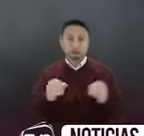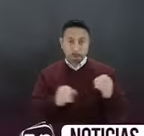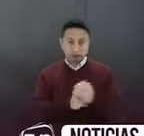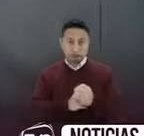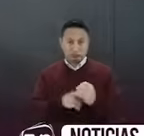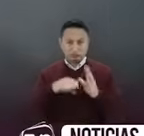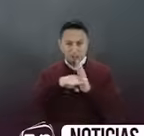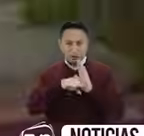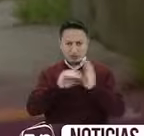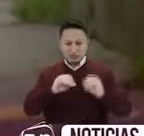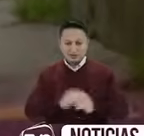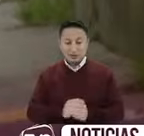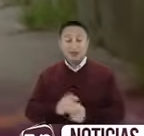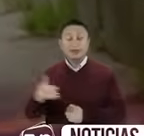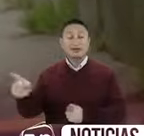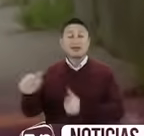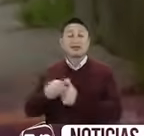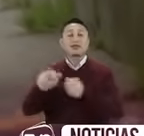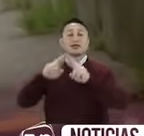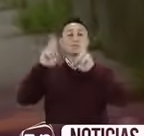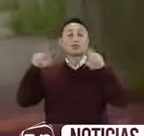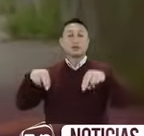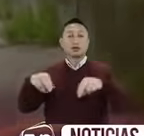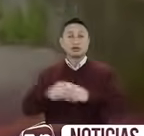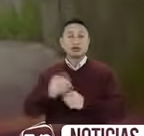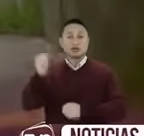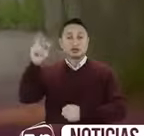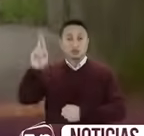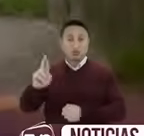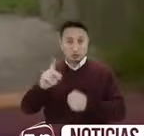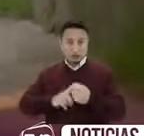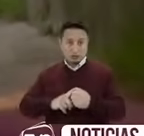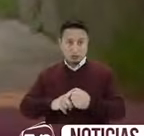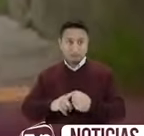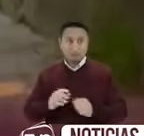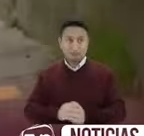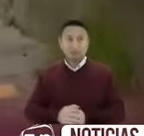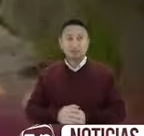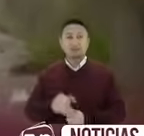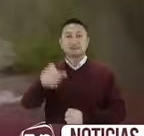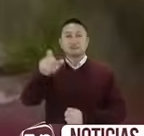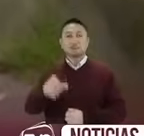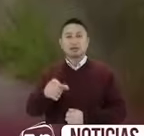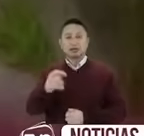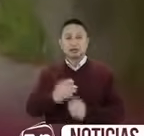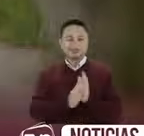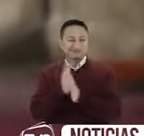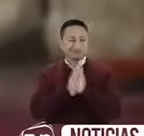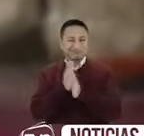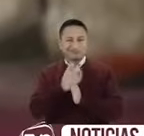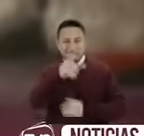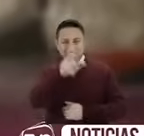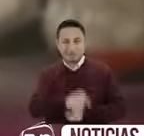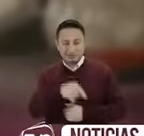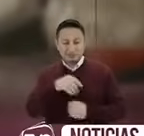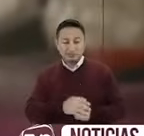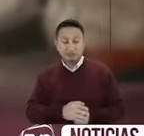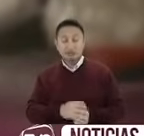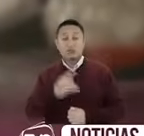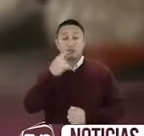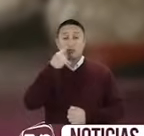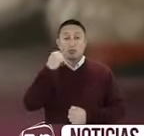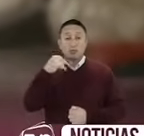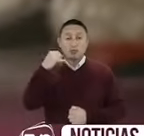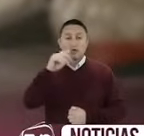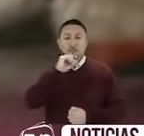de un centro comercial ubicado en el sur de Quito en búsqueda de una eventual víctima. Se acercaron al hombre de la tercera edad